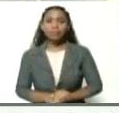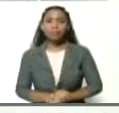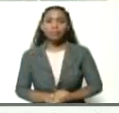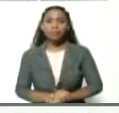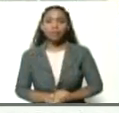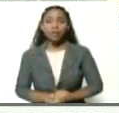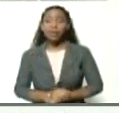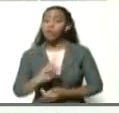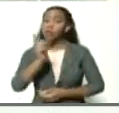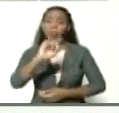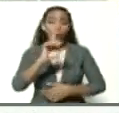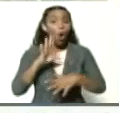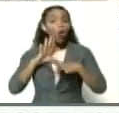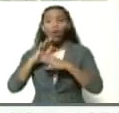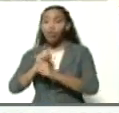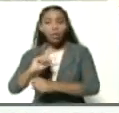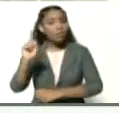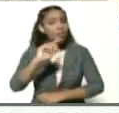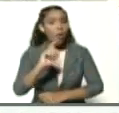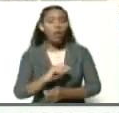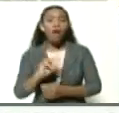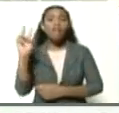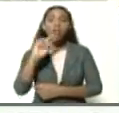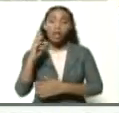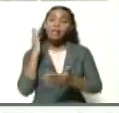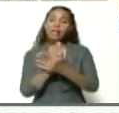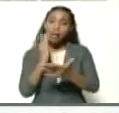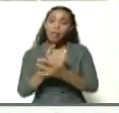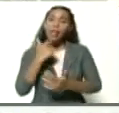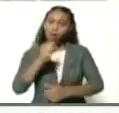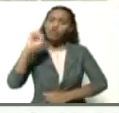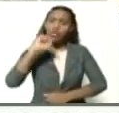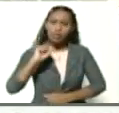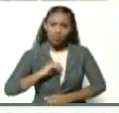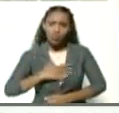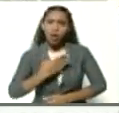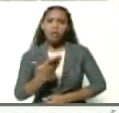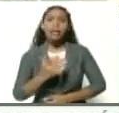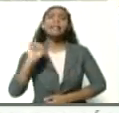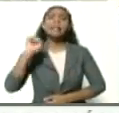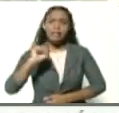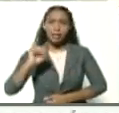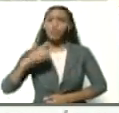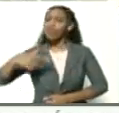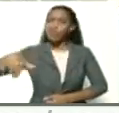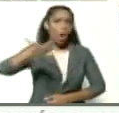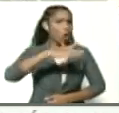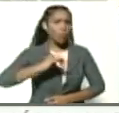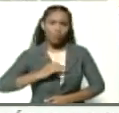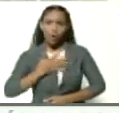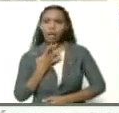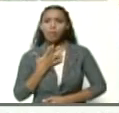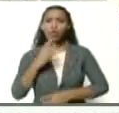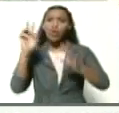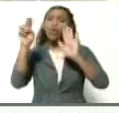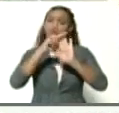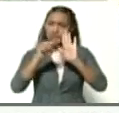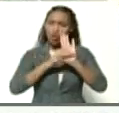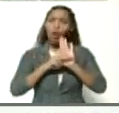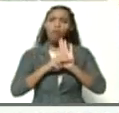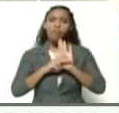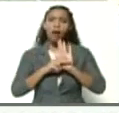No se confíe. Venezuela, yo siempre digo, sí se puede, sí podemos, con medida